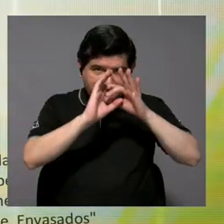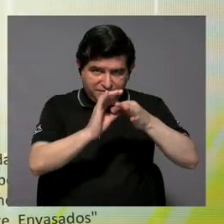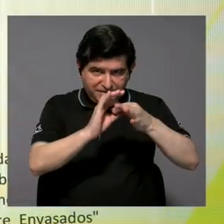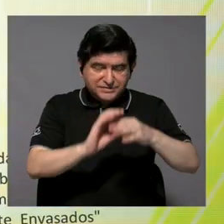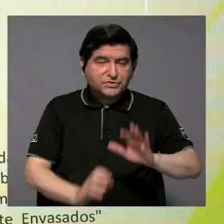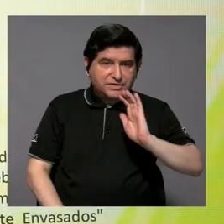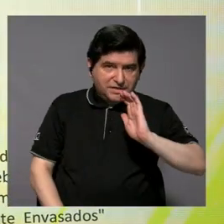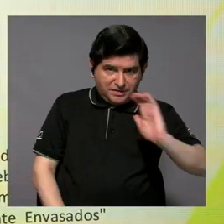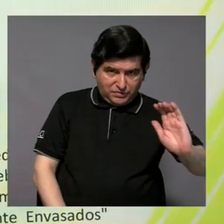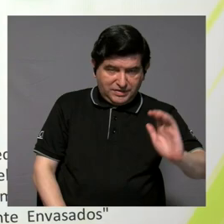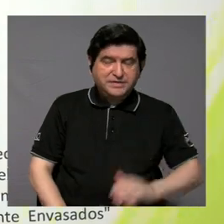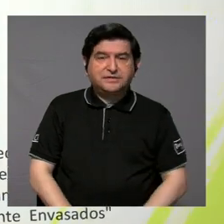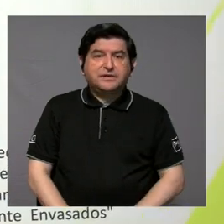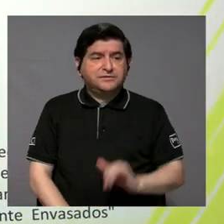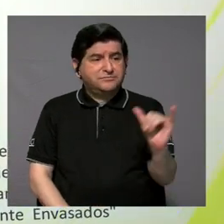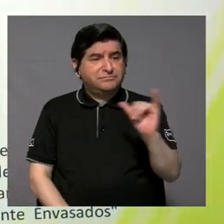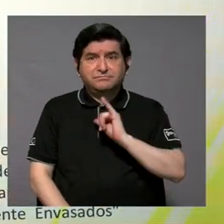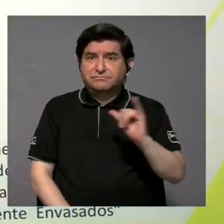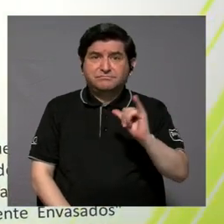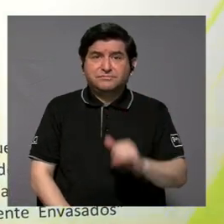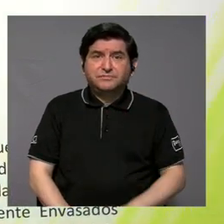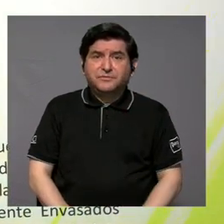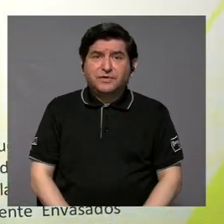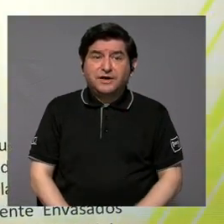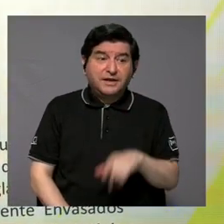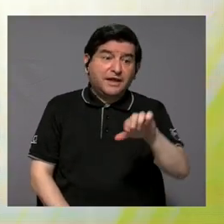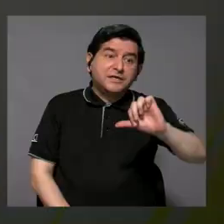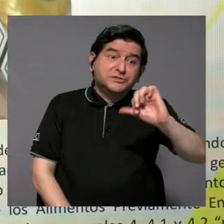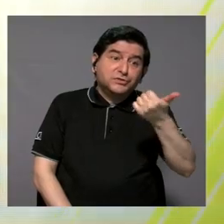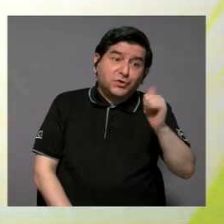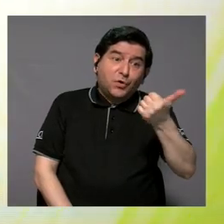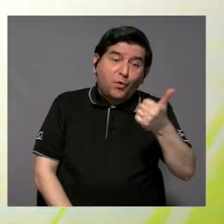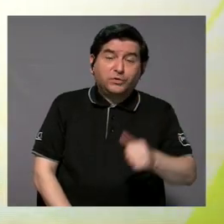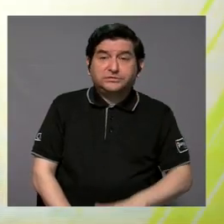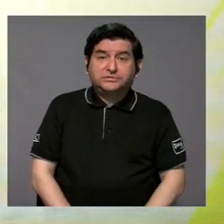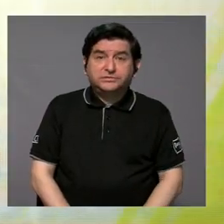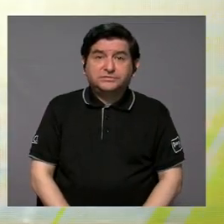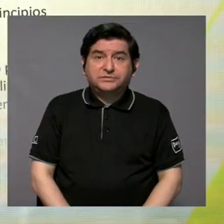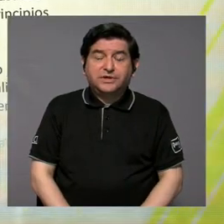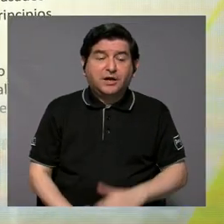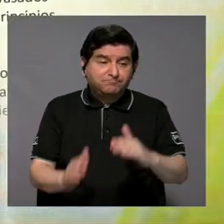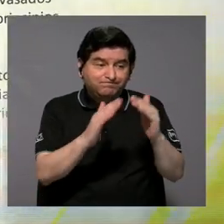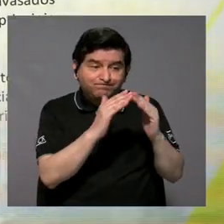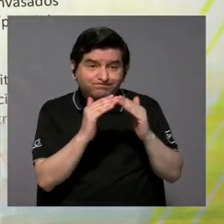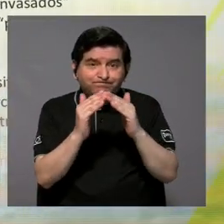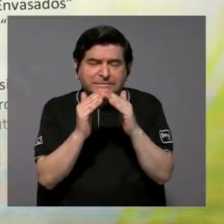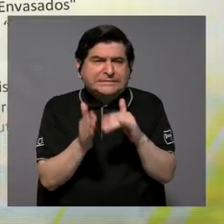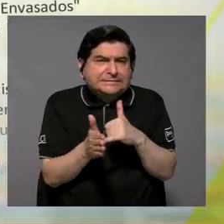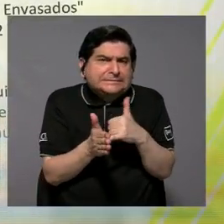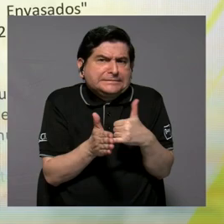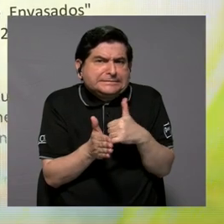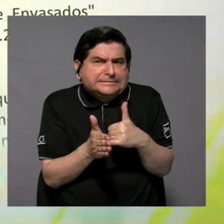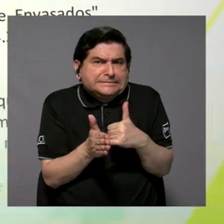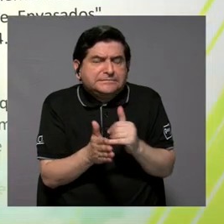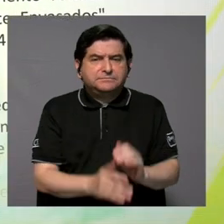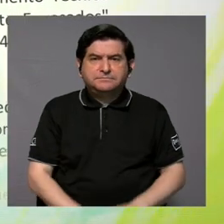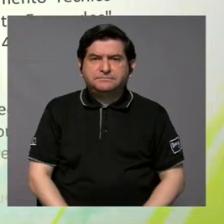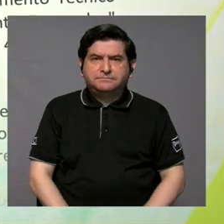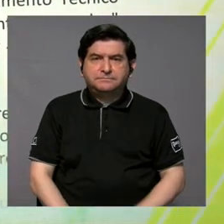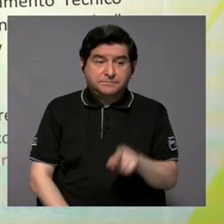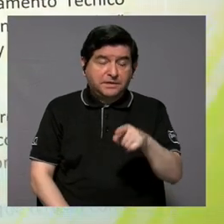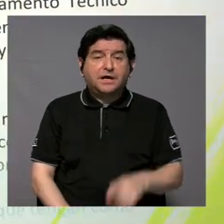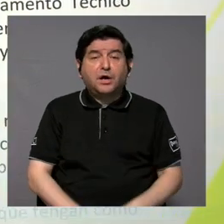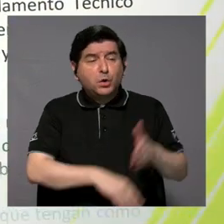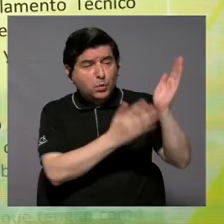de niñez, porque también esa es otra, uh-huh, otra población muy sensible, que también